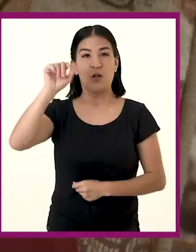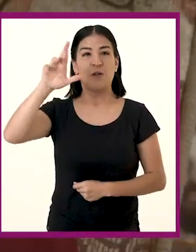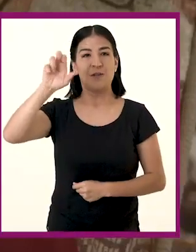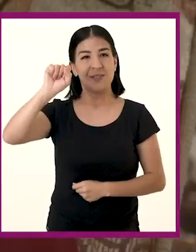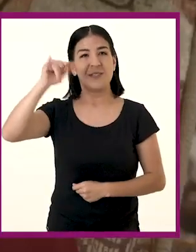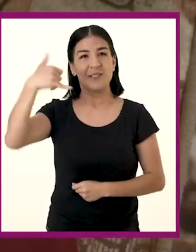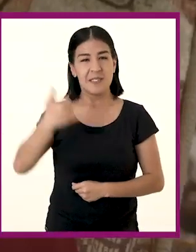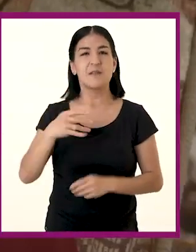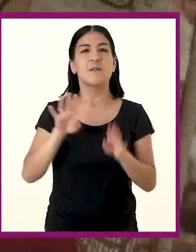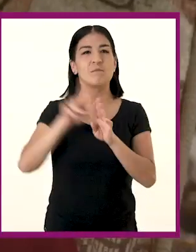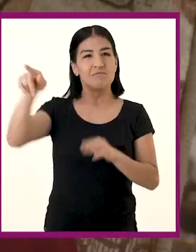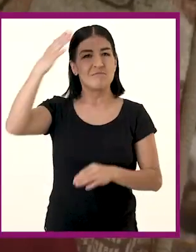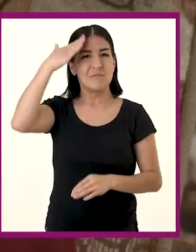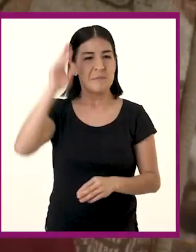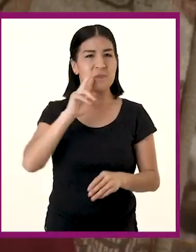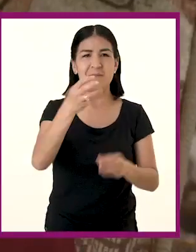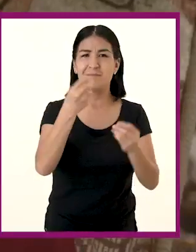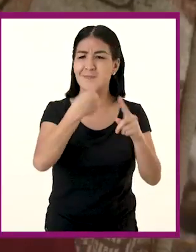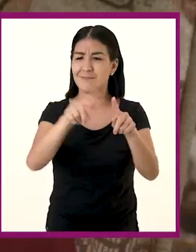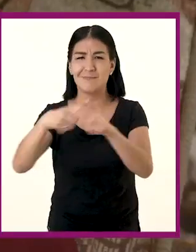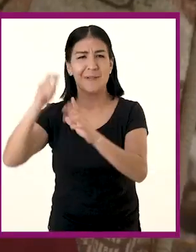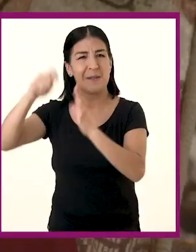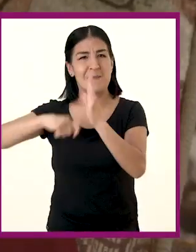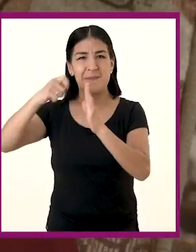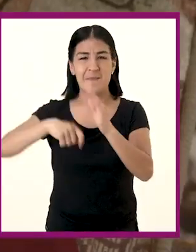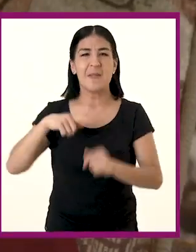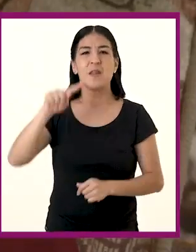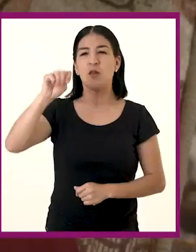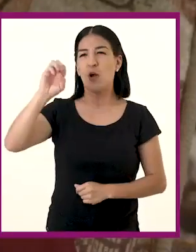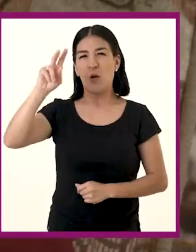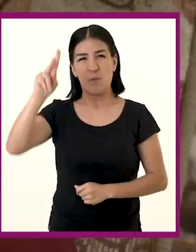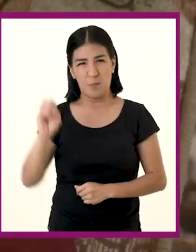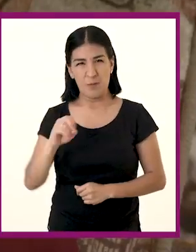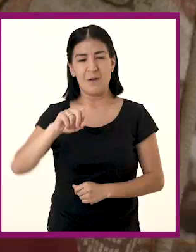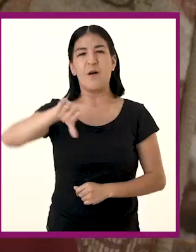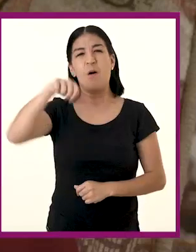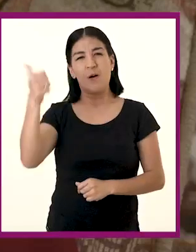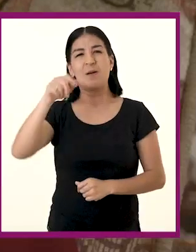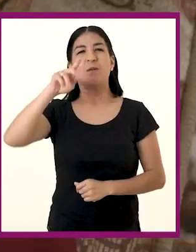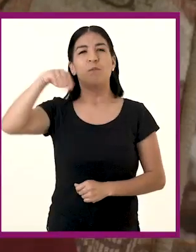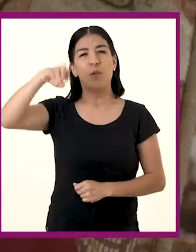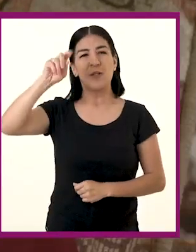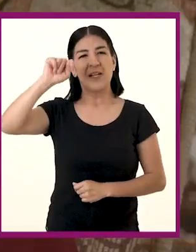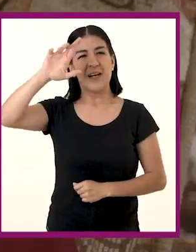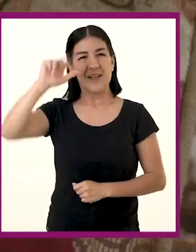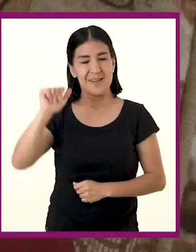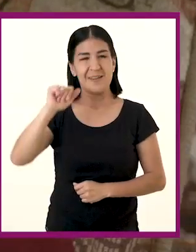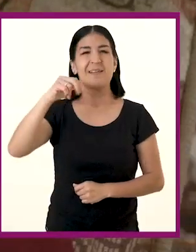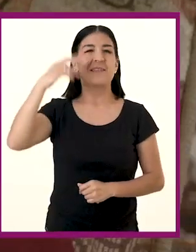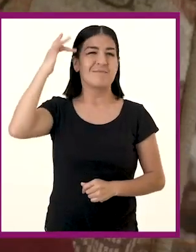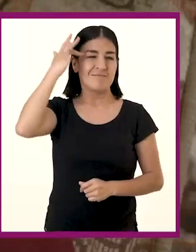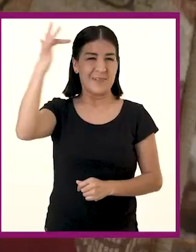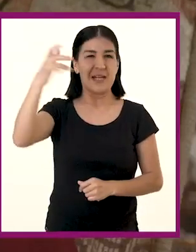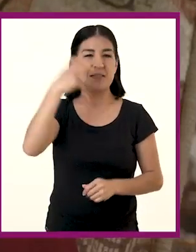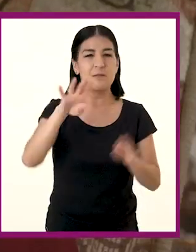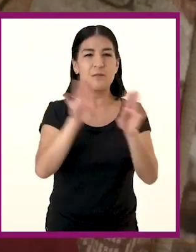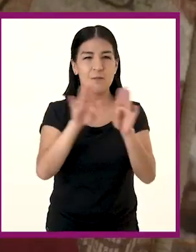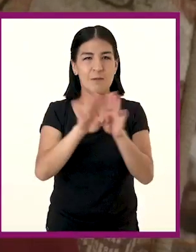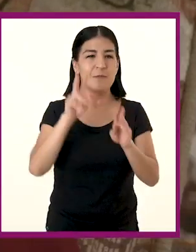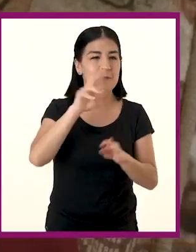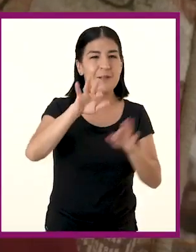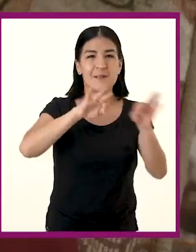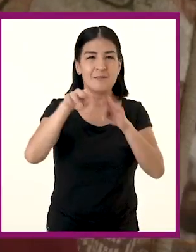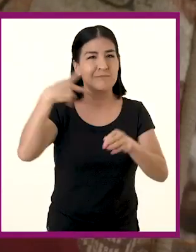Jodorowsky que él valora y los vemos en muchas películas, ¿no? Tanto en El Topo como en La Montaña Sagrada, pienso yo, se ve más esta